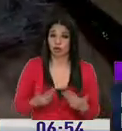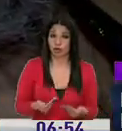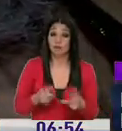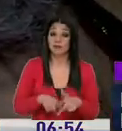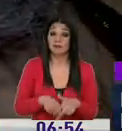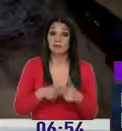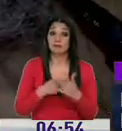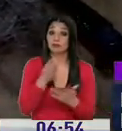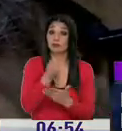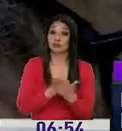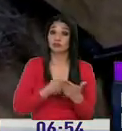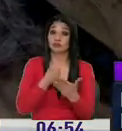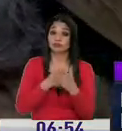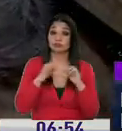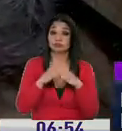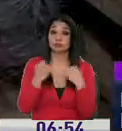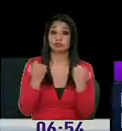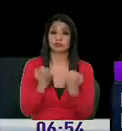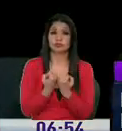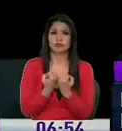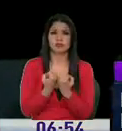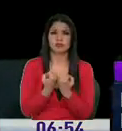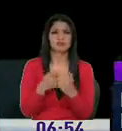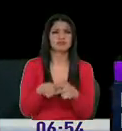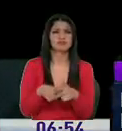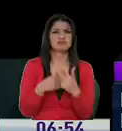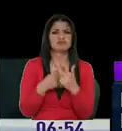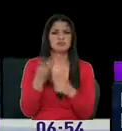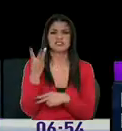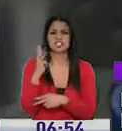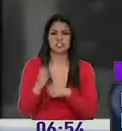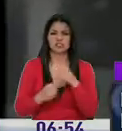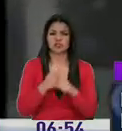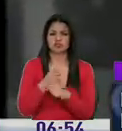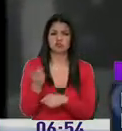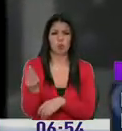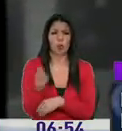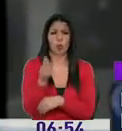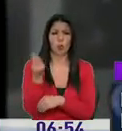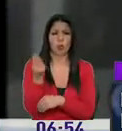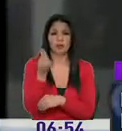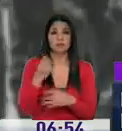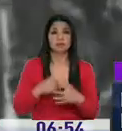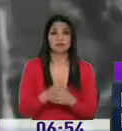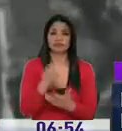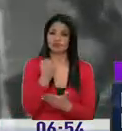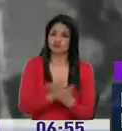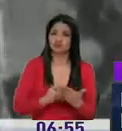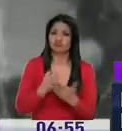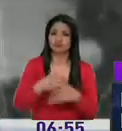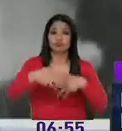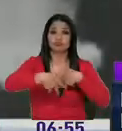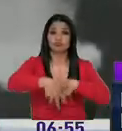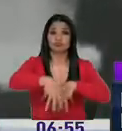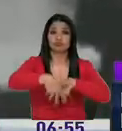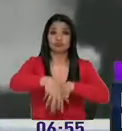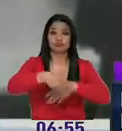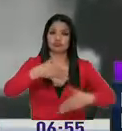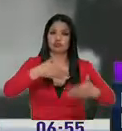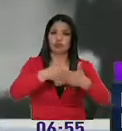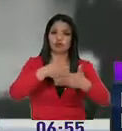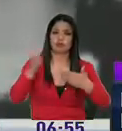lucha social cuando tan sólo tenía 16 años protagonista incansable de las protestas en contra de la